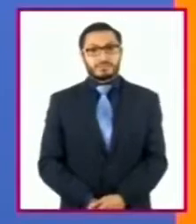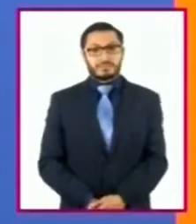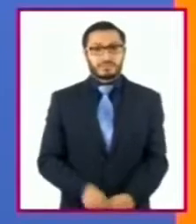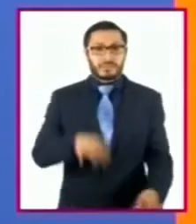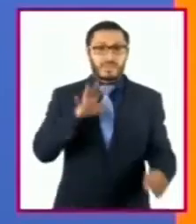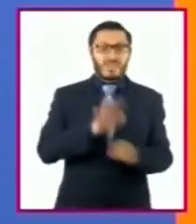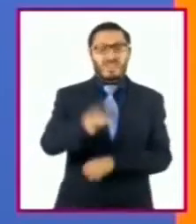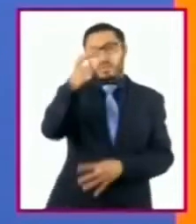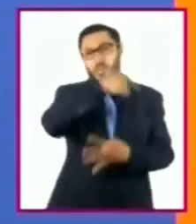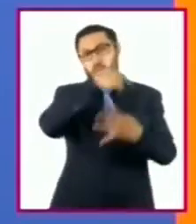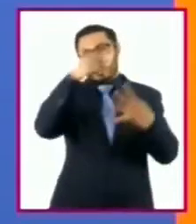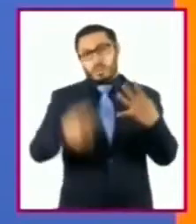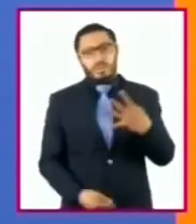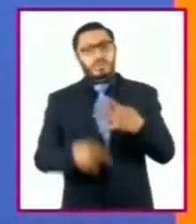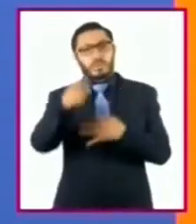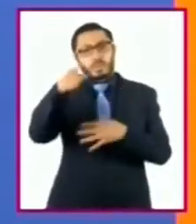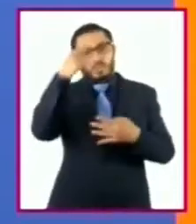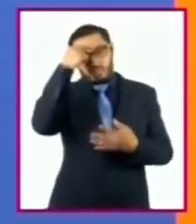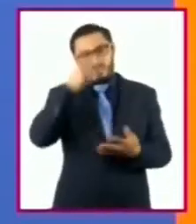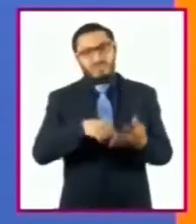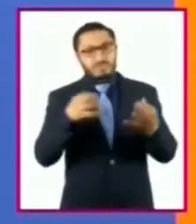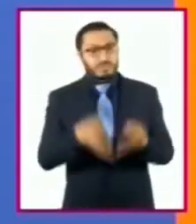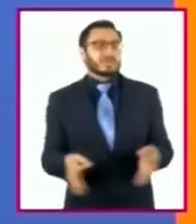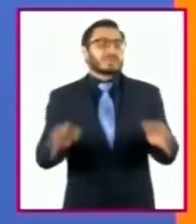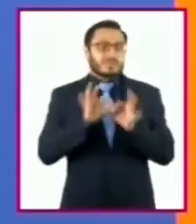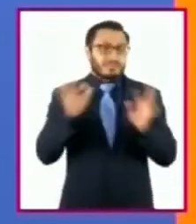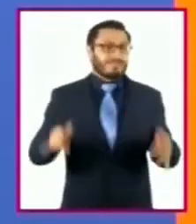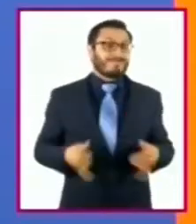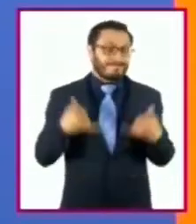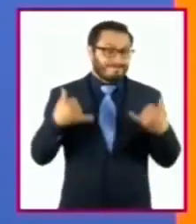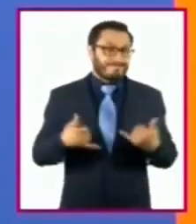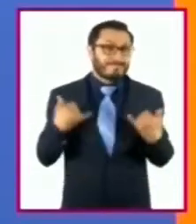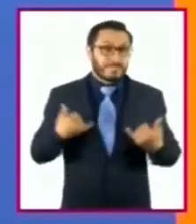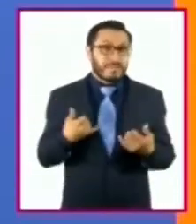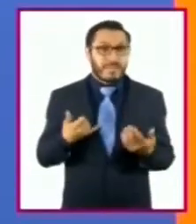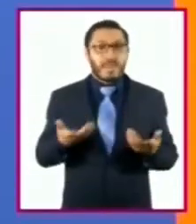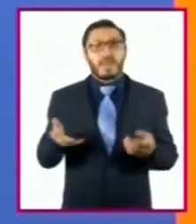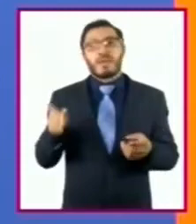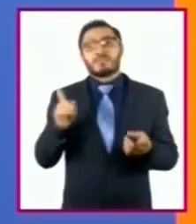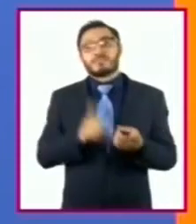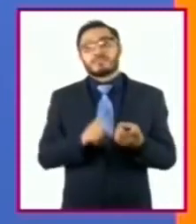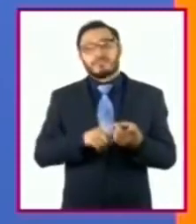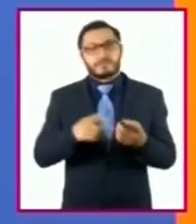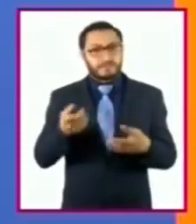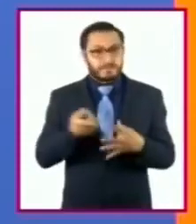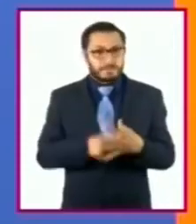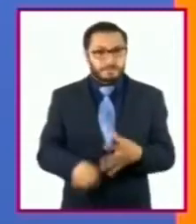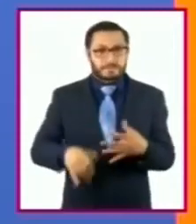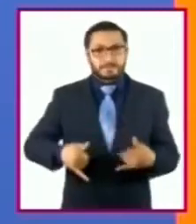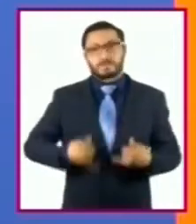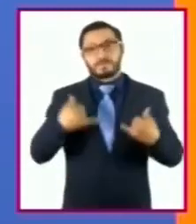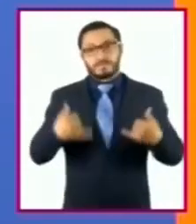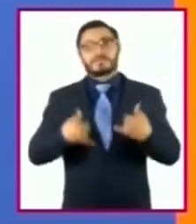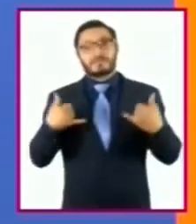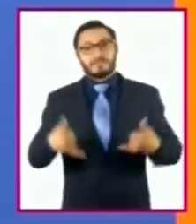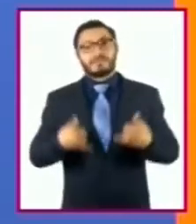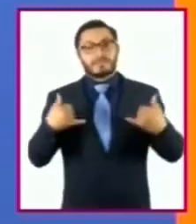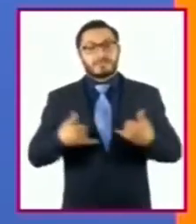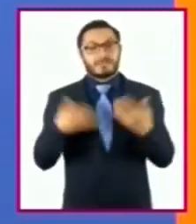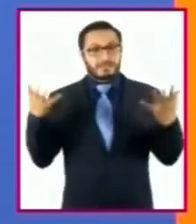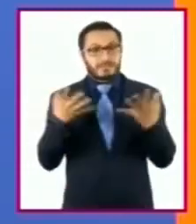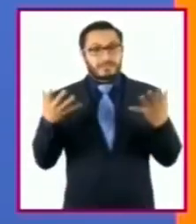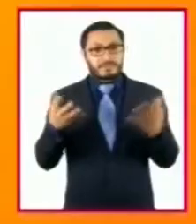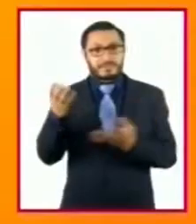¿Cuáles de estos aspectos son cruciales en la adolescencia? ¿Por dónde tendrían que iniciar las y los jóvenes a hacer una